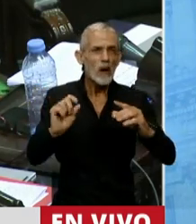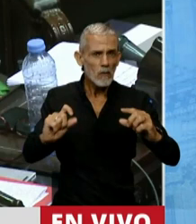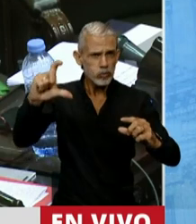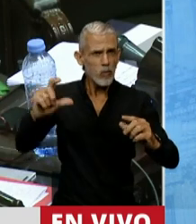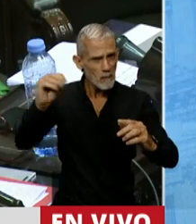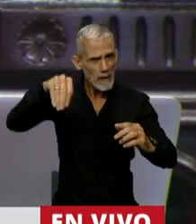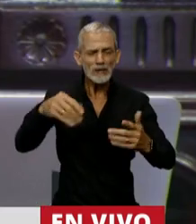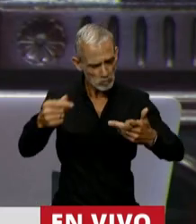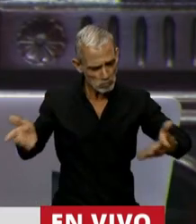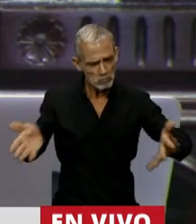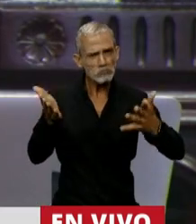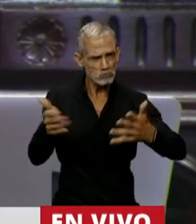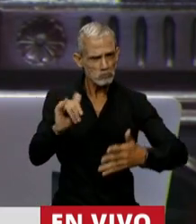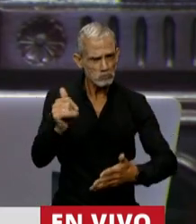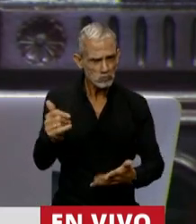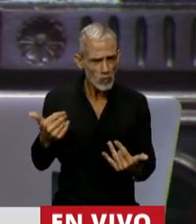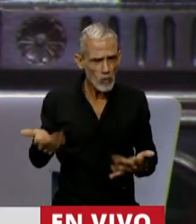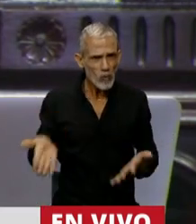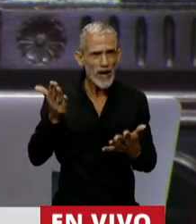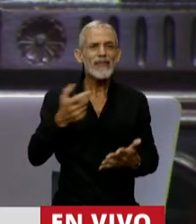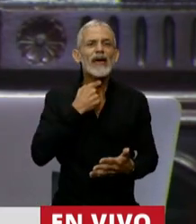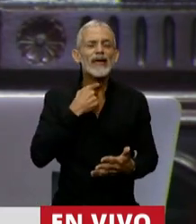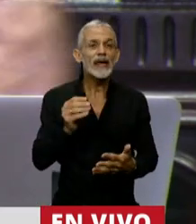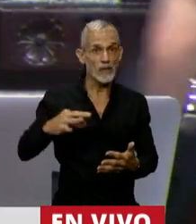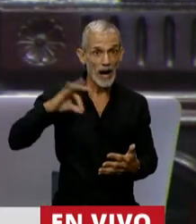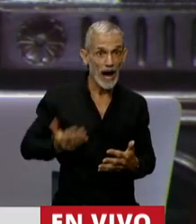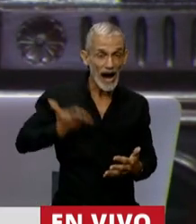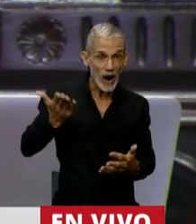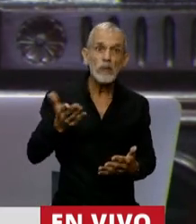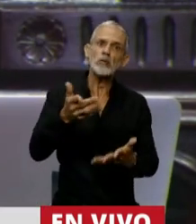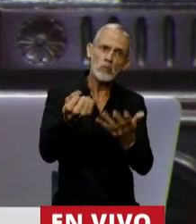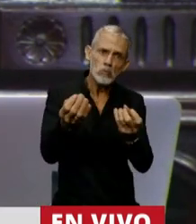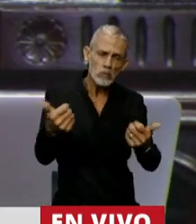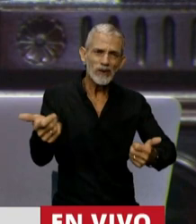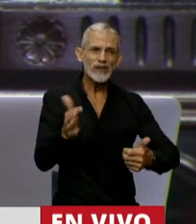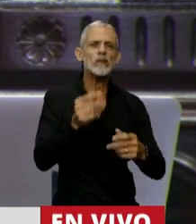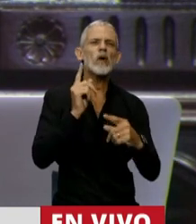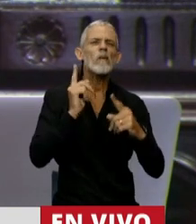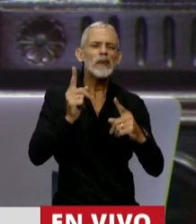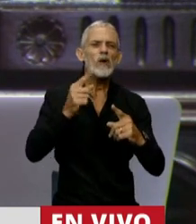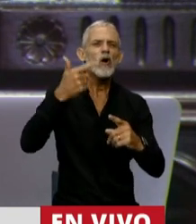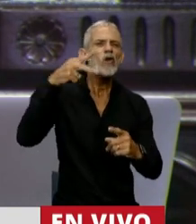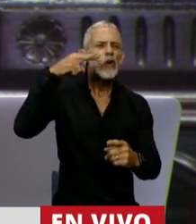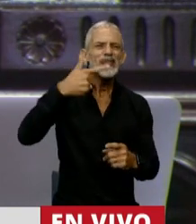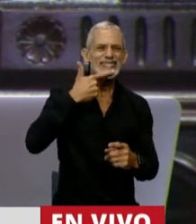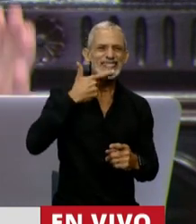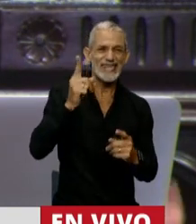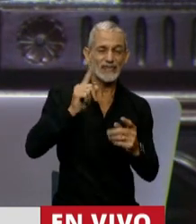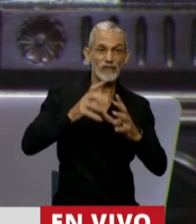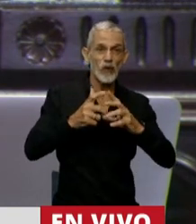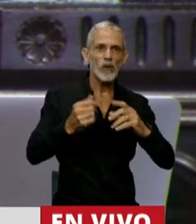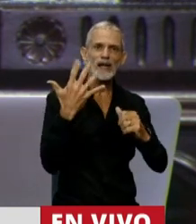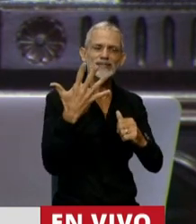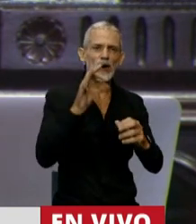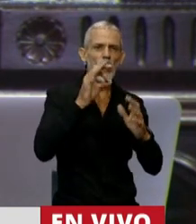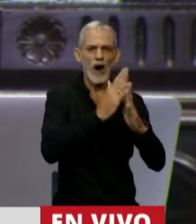política, bienvenida sea esa discusión política, y si le quieren dar más, pues empiecen por cumplir la fórmula del 2017, que les daba entre